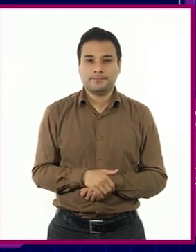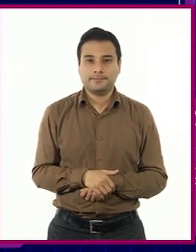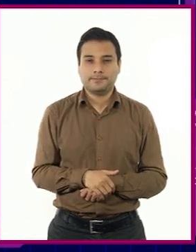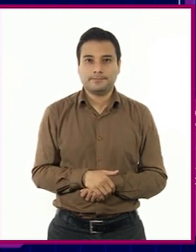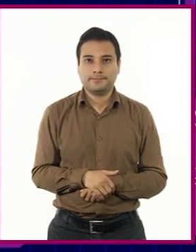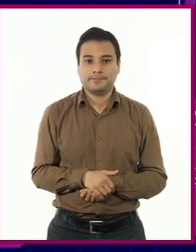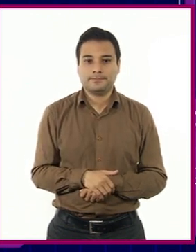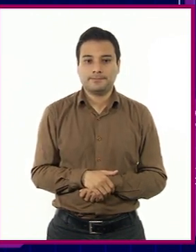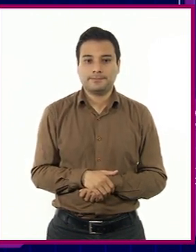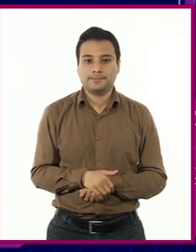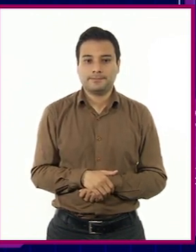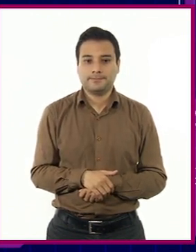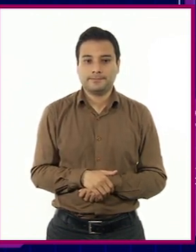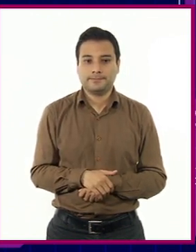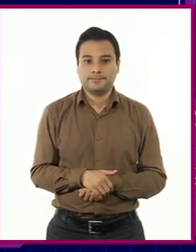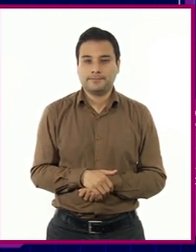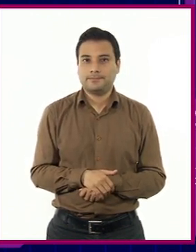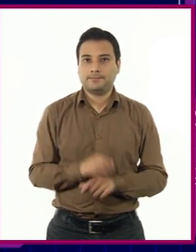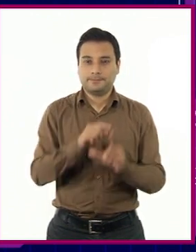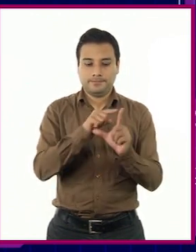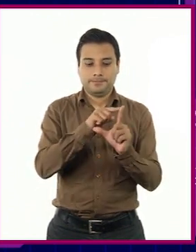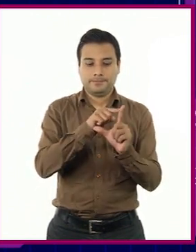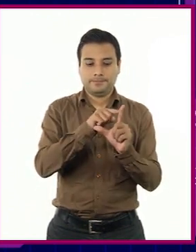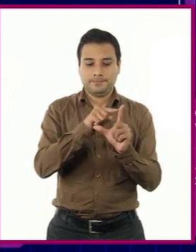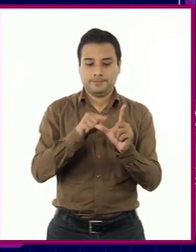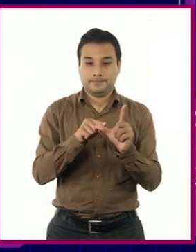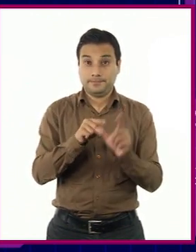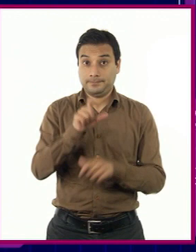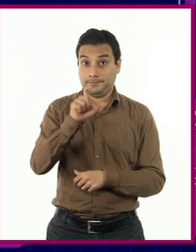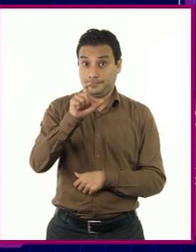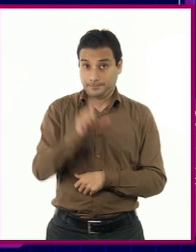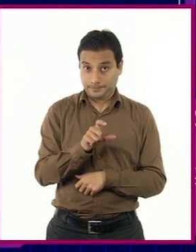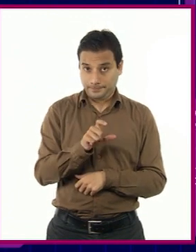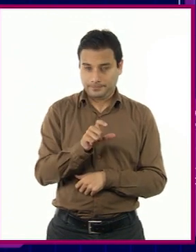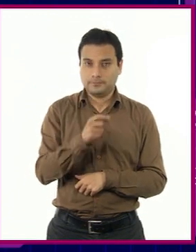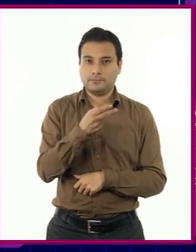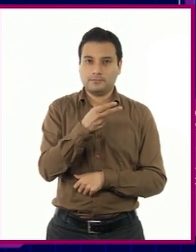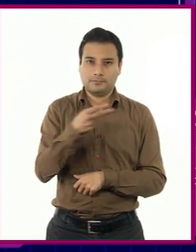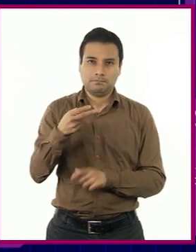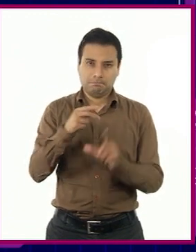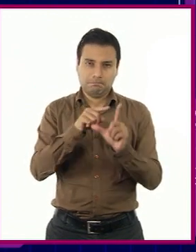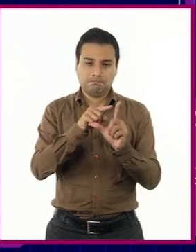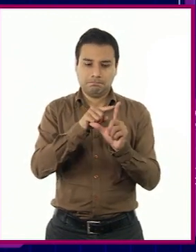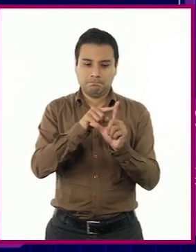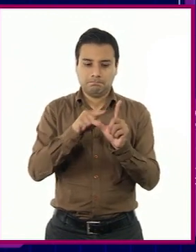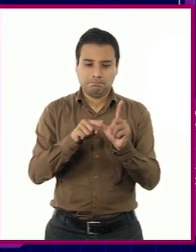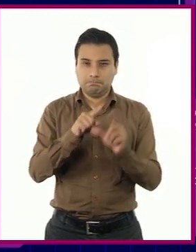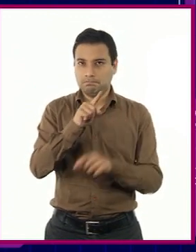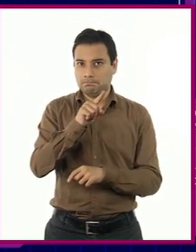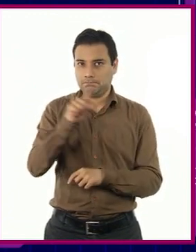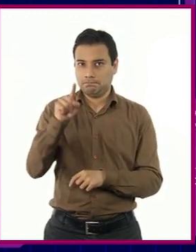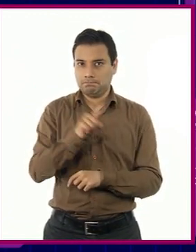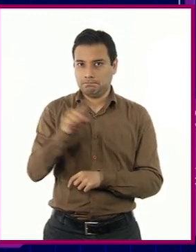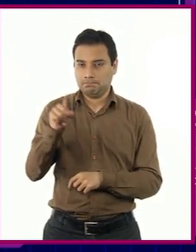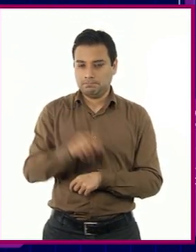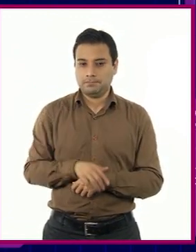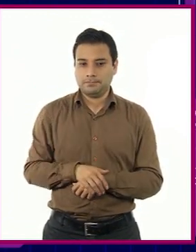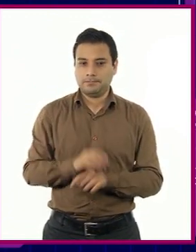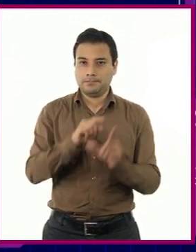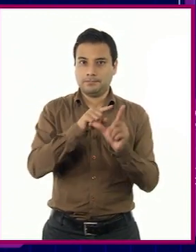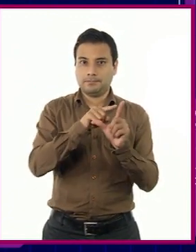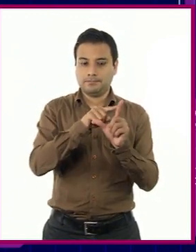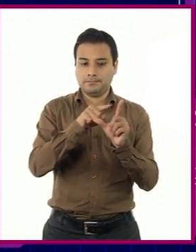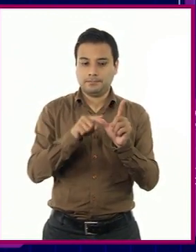ellos, tenemos que el ángulo X es igual al ángulo Z y el ángulo W